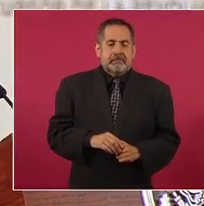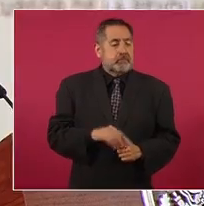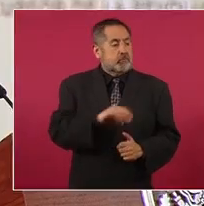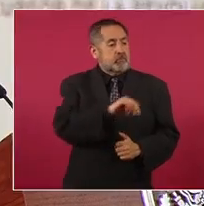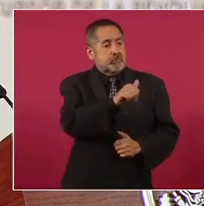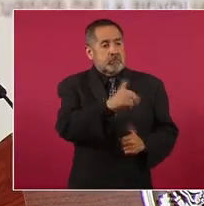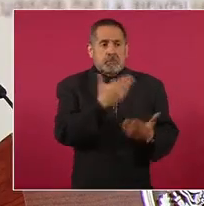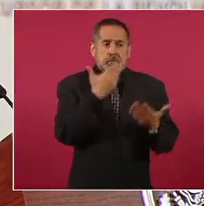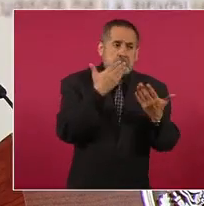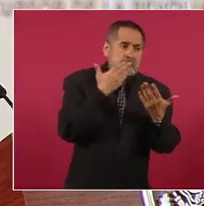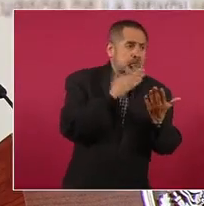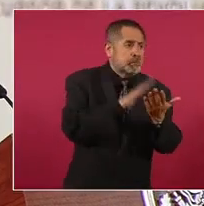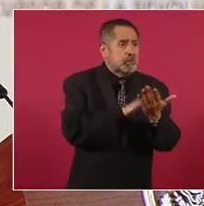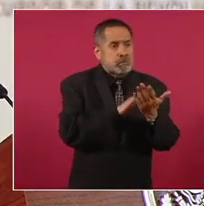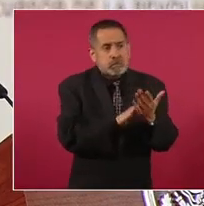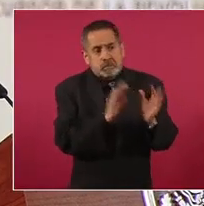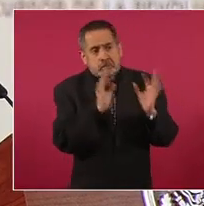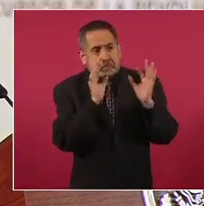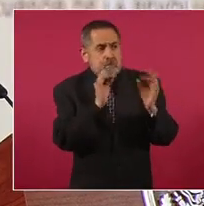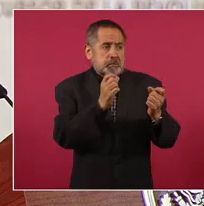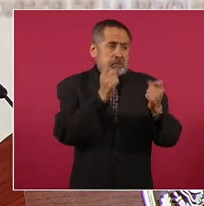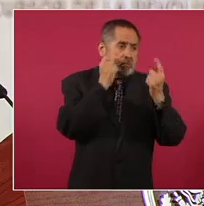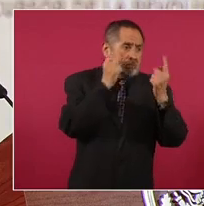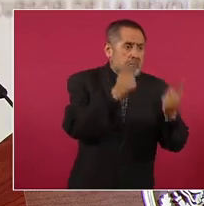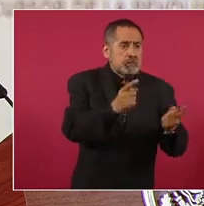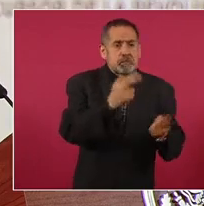exalten y los consideren